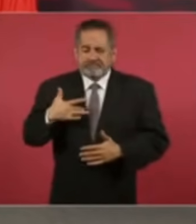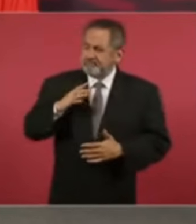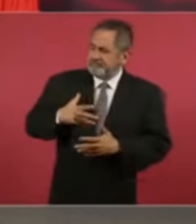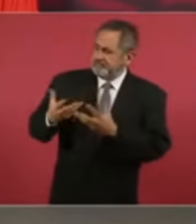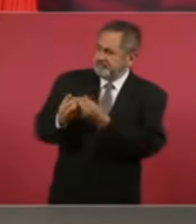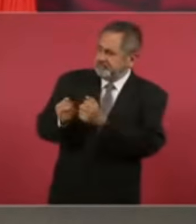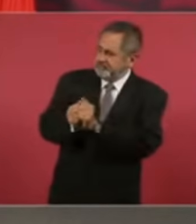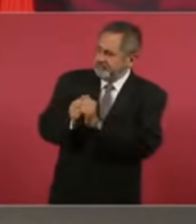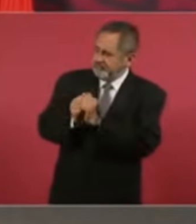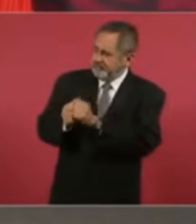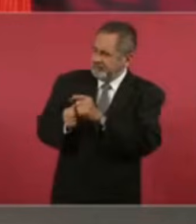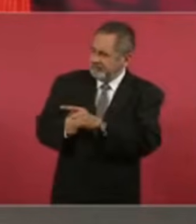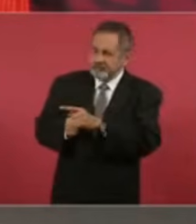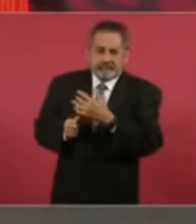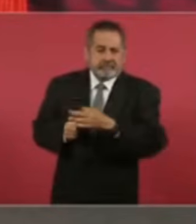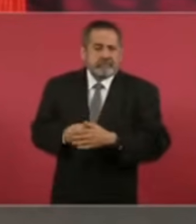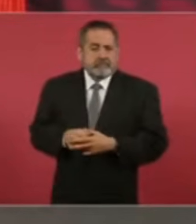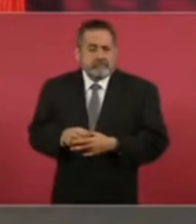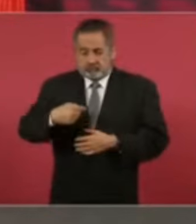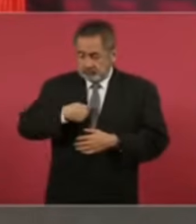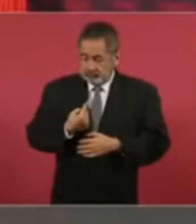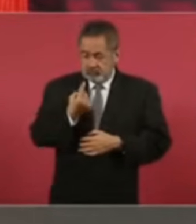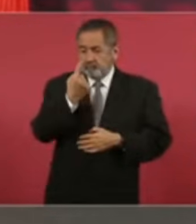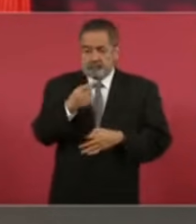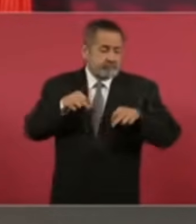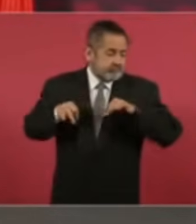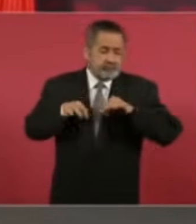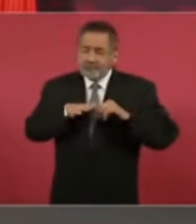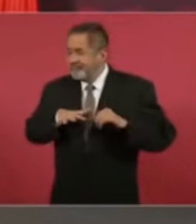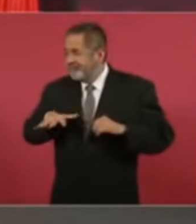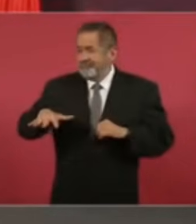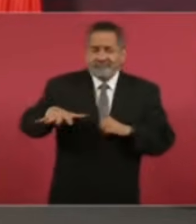porque esto no es tarea de un solo hombre,